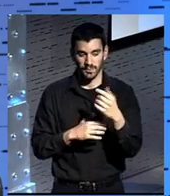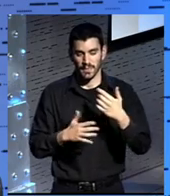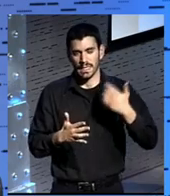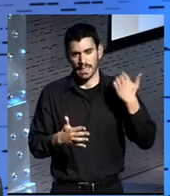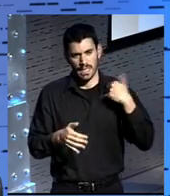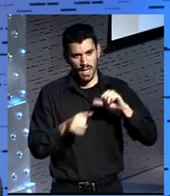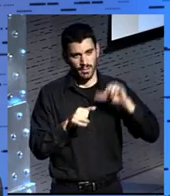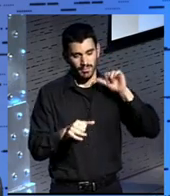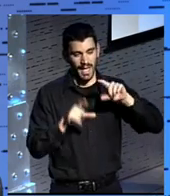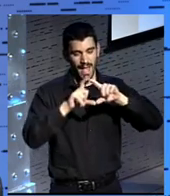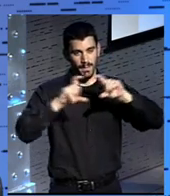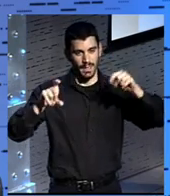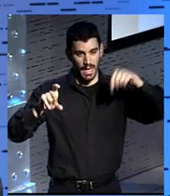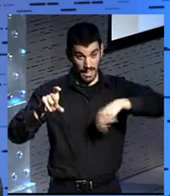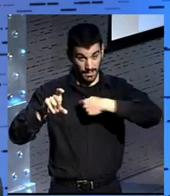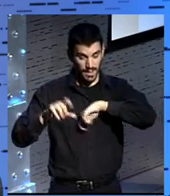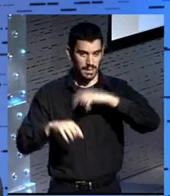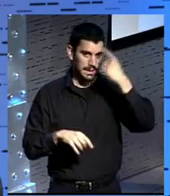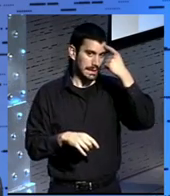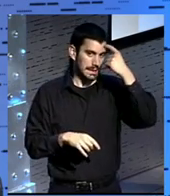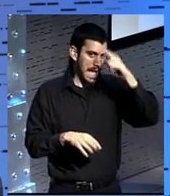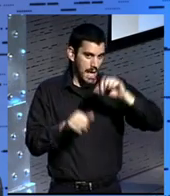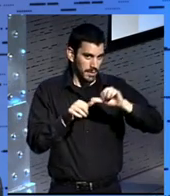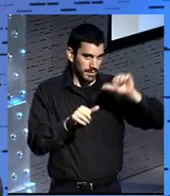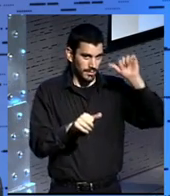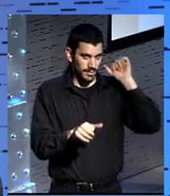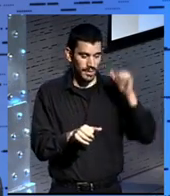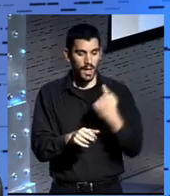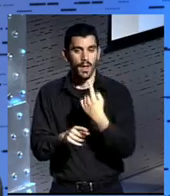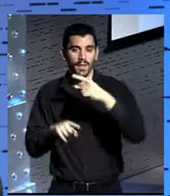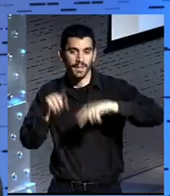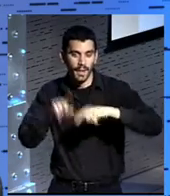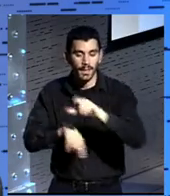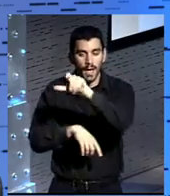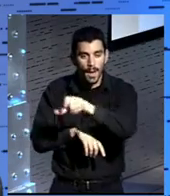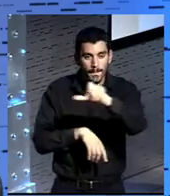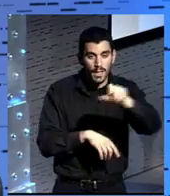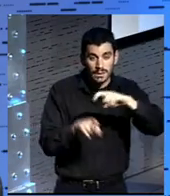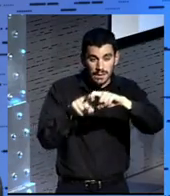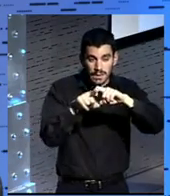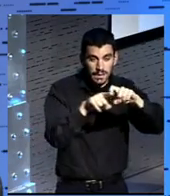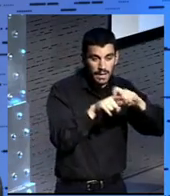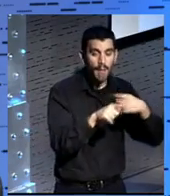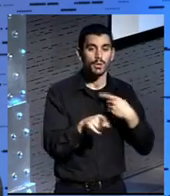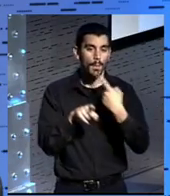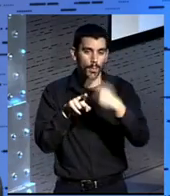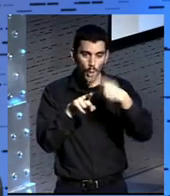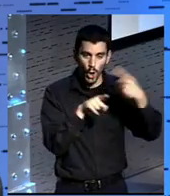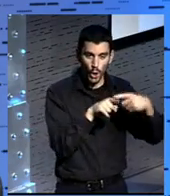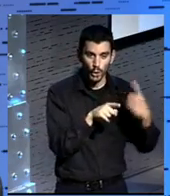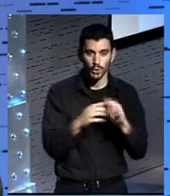de este país lo saben y lo han practicado tradicionalmente, pero seguramente pues se han cometido abusos